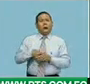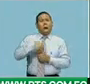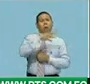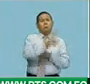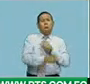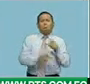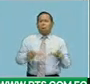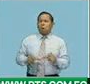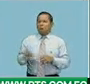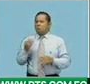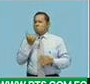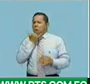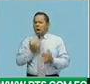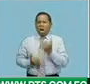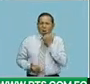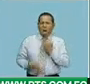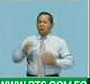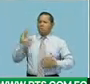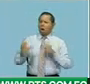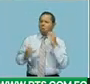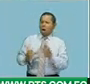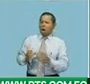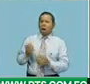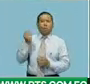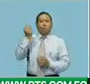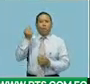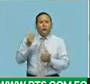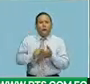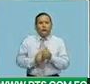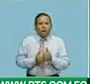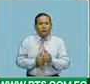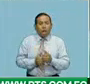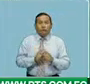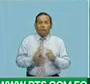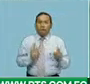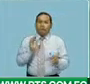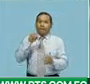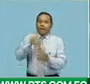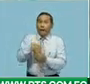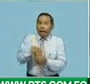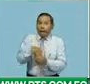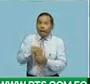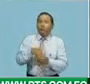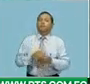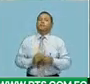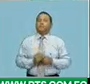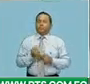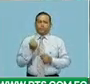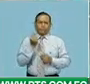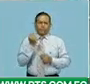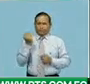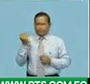afuera. Es fácil no entender el problema. Pero estando adentro,